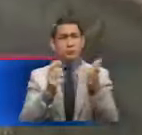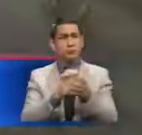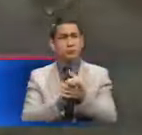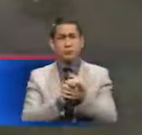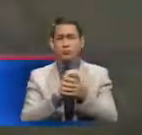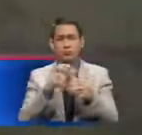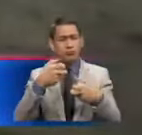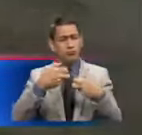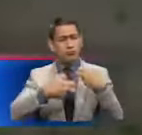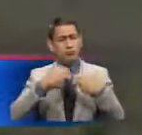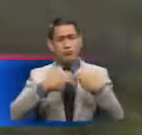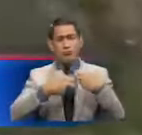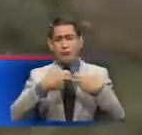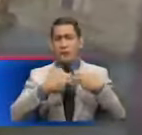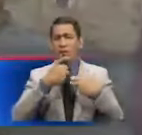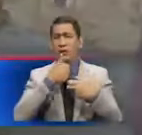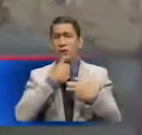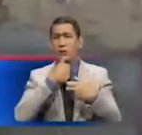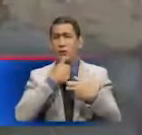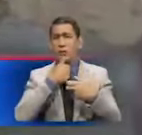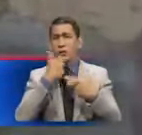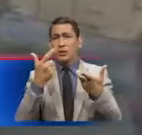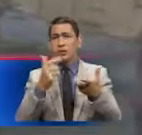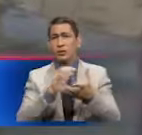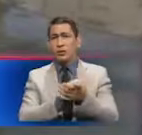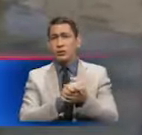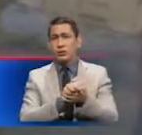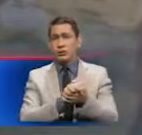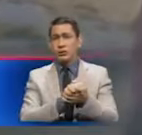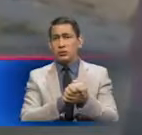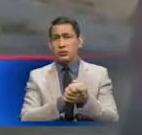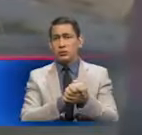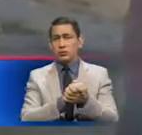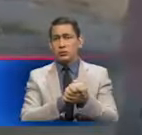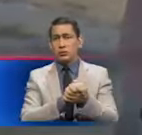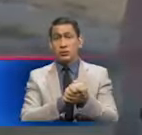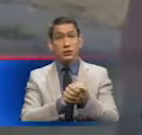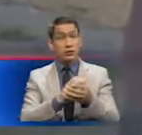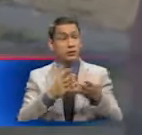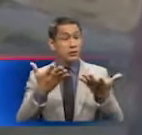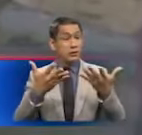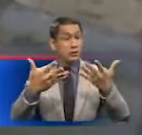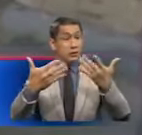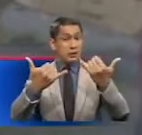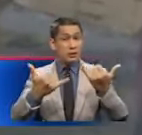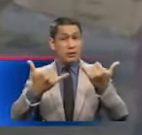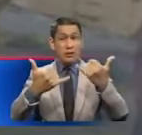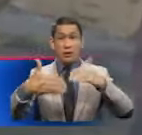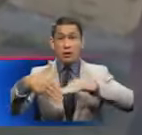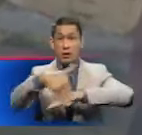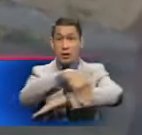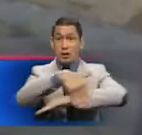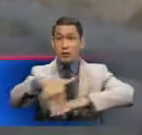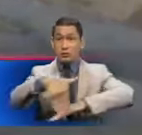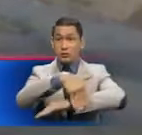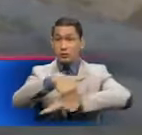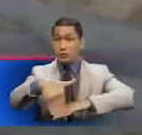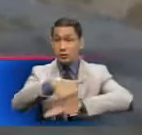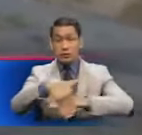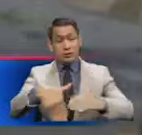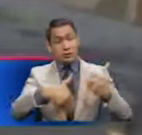todo verde, todo eso. Claro, mire que muchas veces se dificulta hasta salir a la carretera, salir a comprar, porque esto propenso